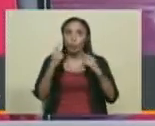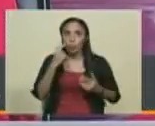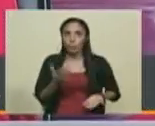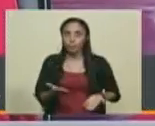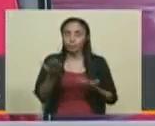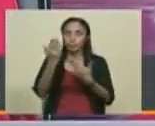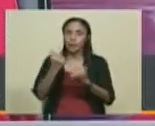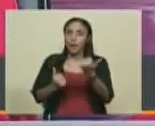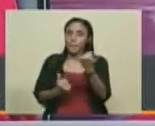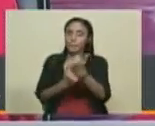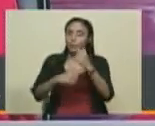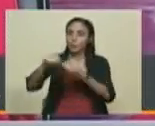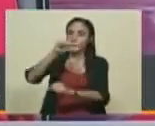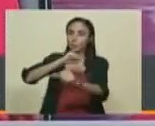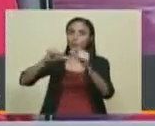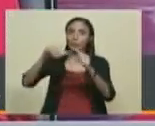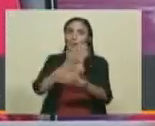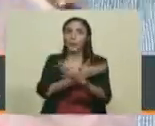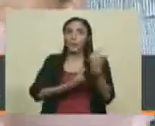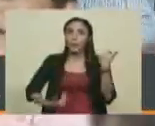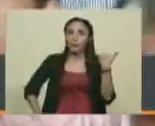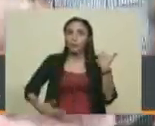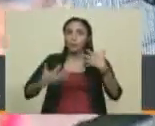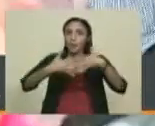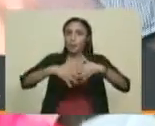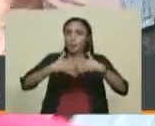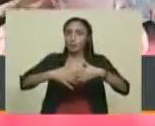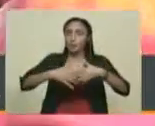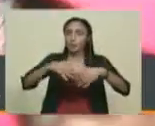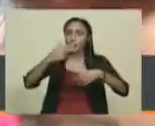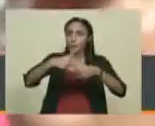para Manuel Quevedo, presidente de la Junta Directiva.